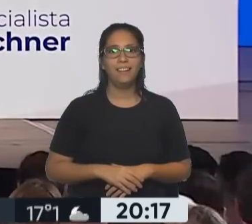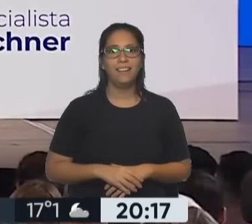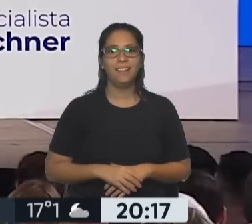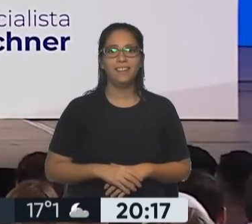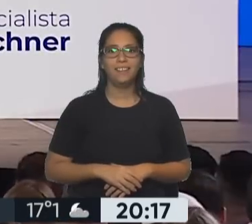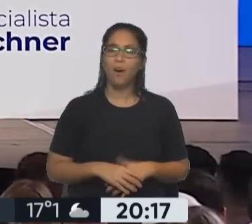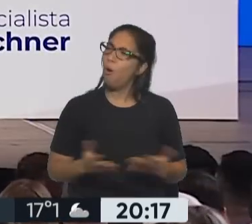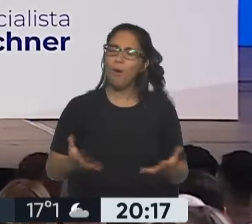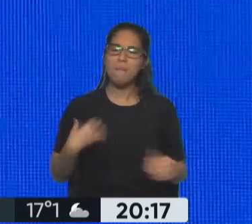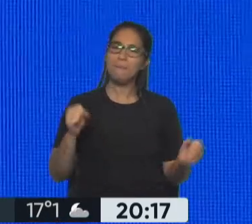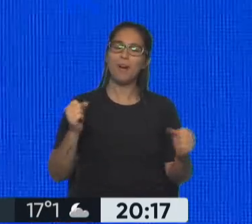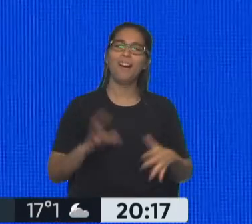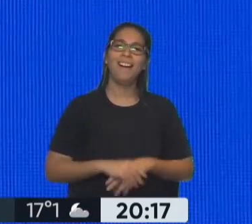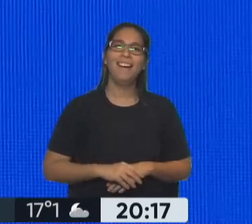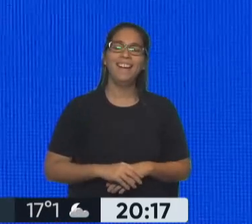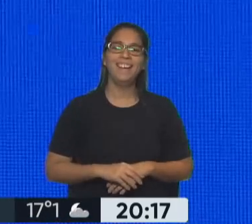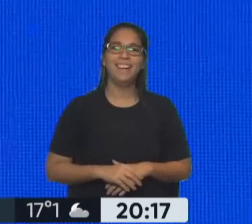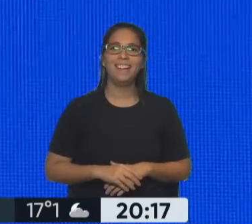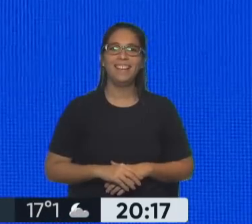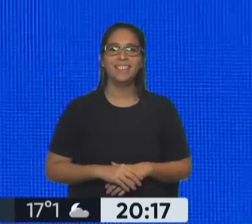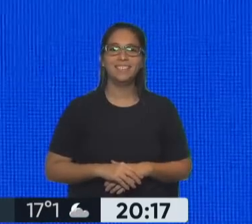que me pongo...